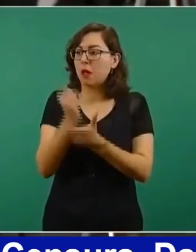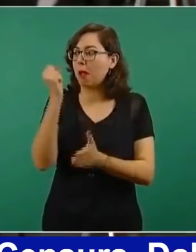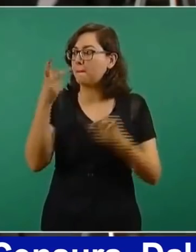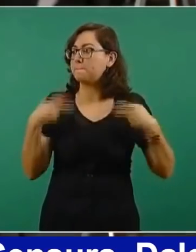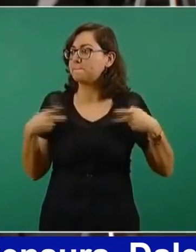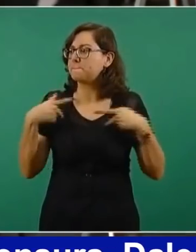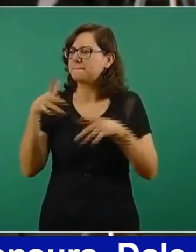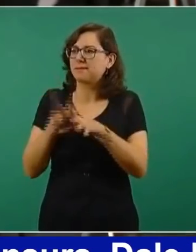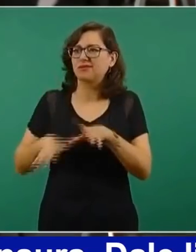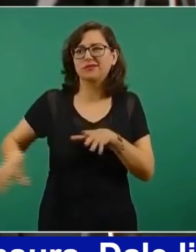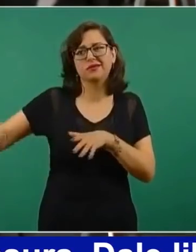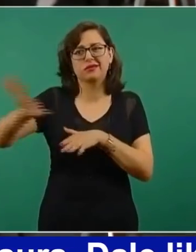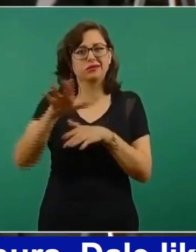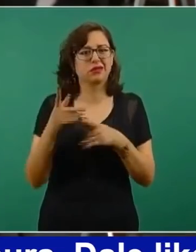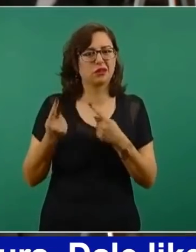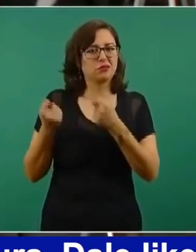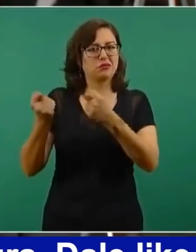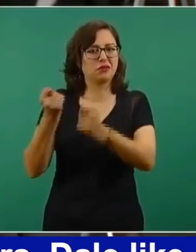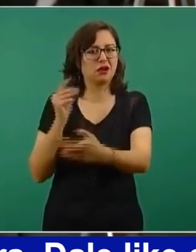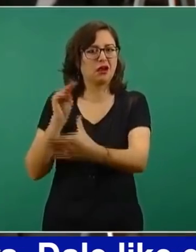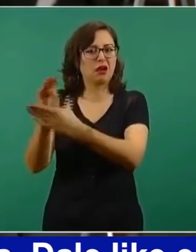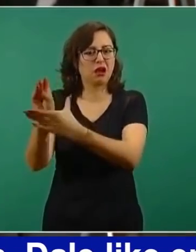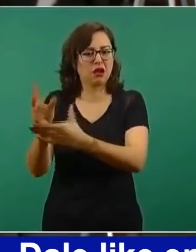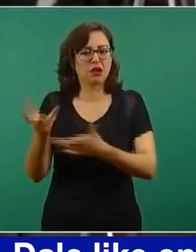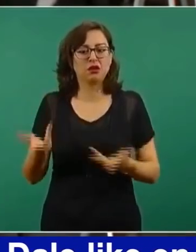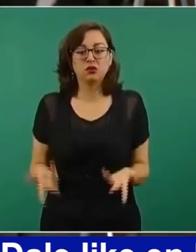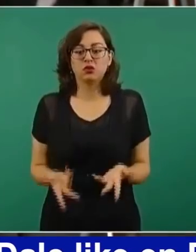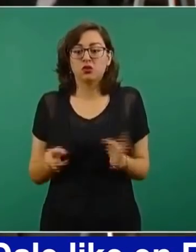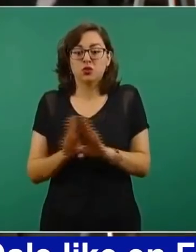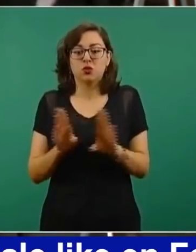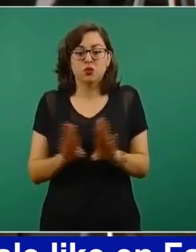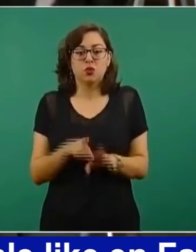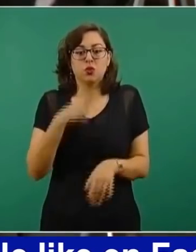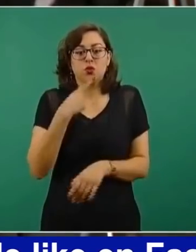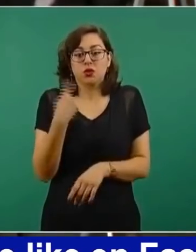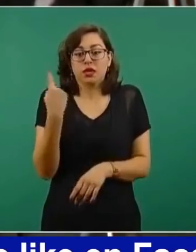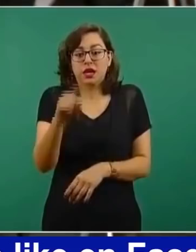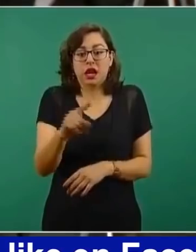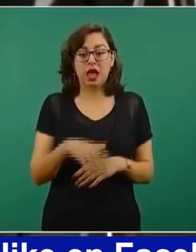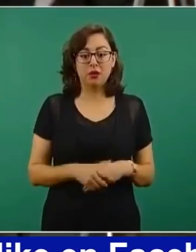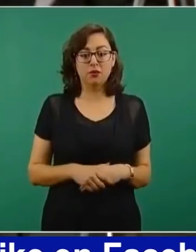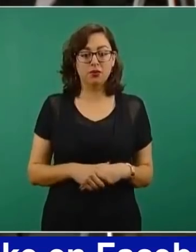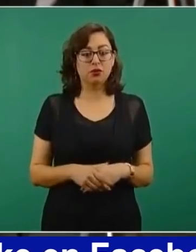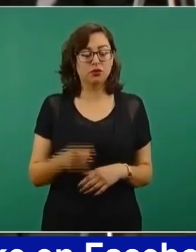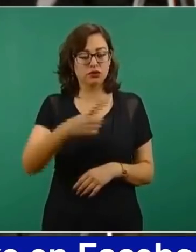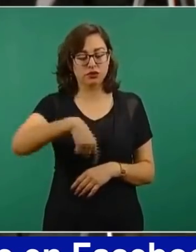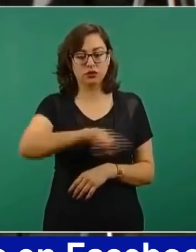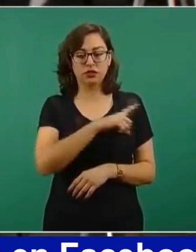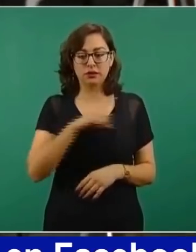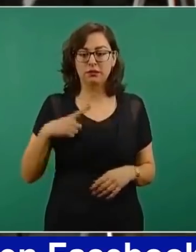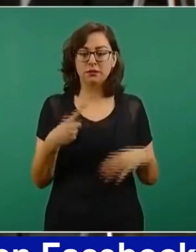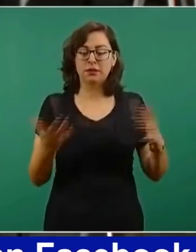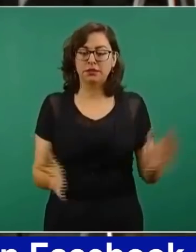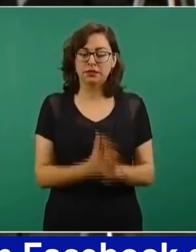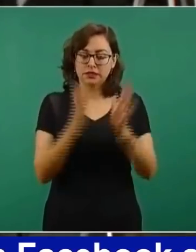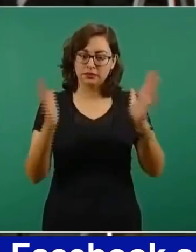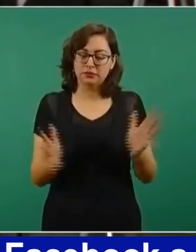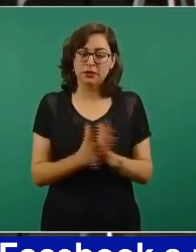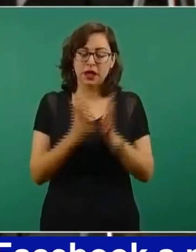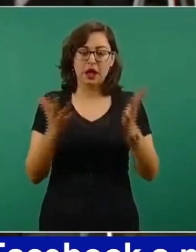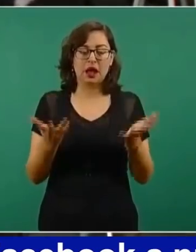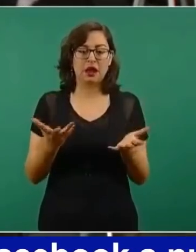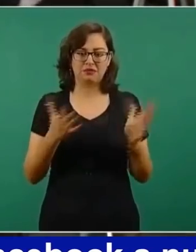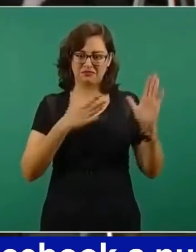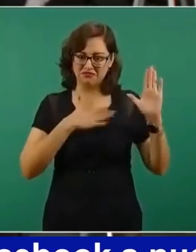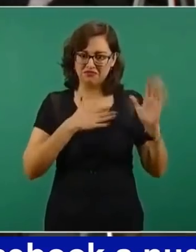ciudadanía. No sé si hay alguna manera de reclamarle a los partidos una mayor participación, un mayor compromiso. No que